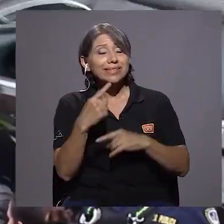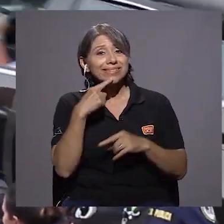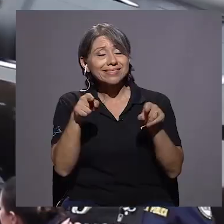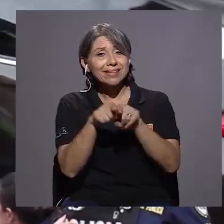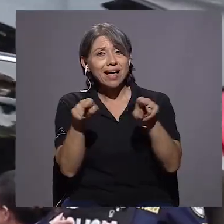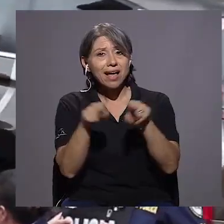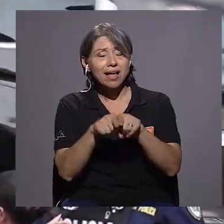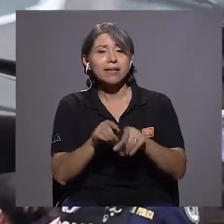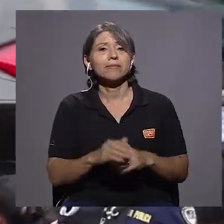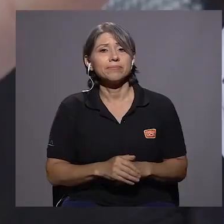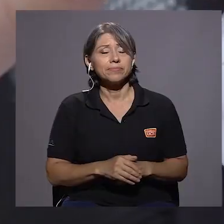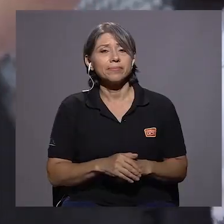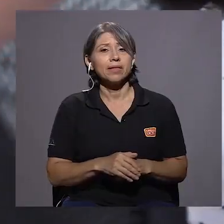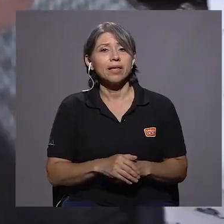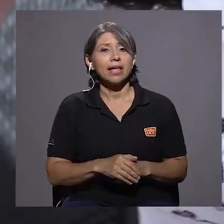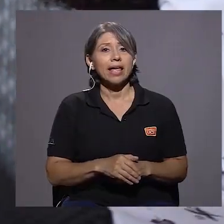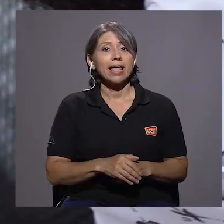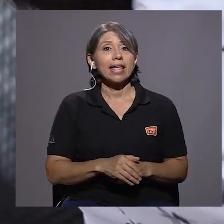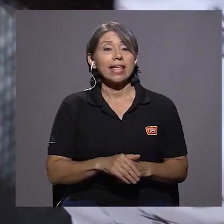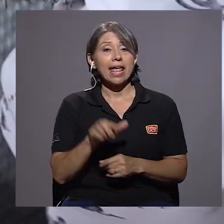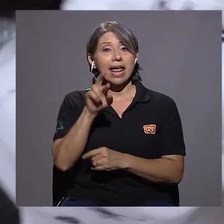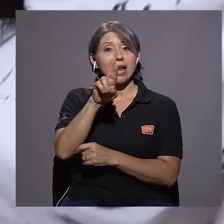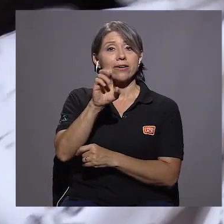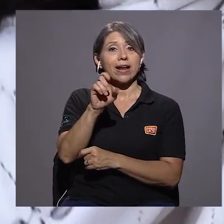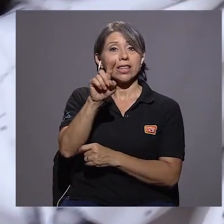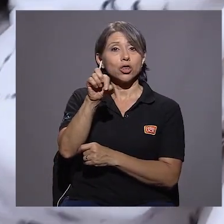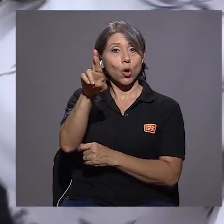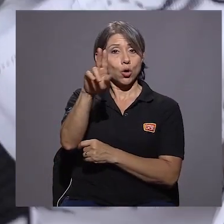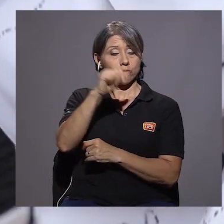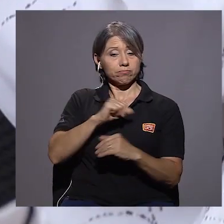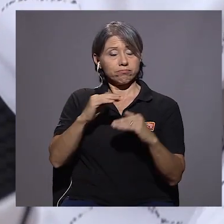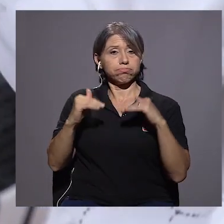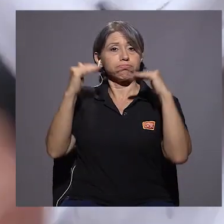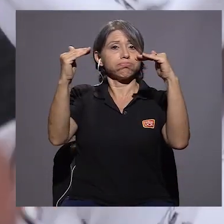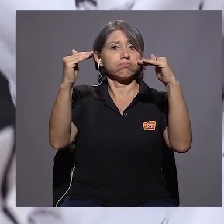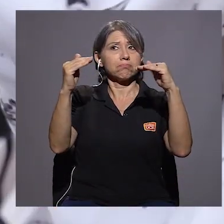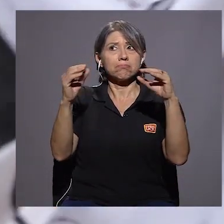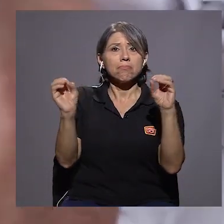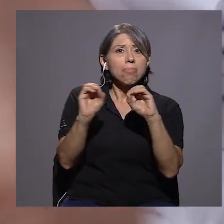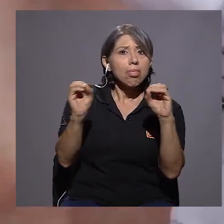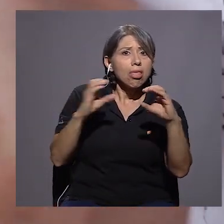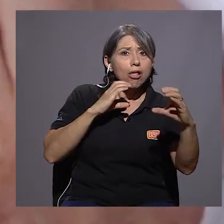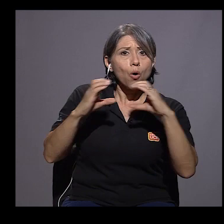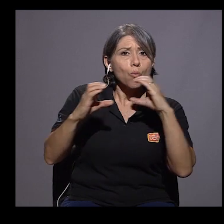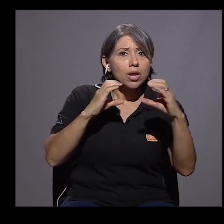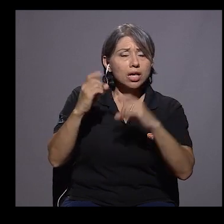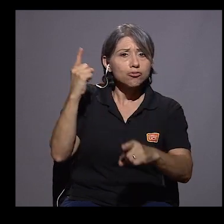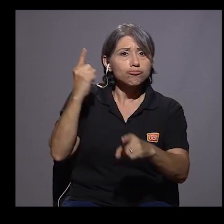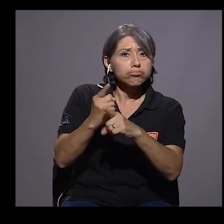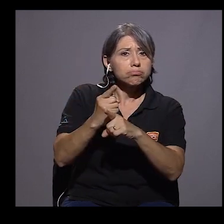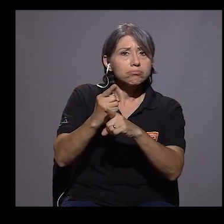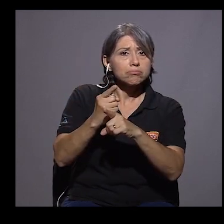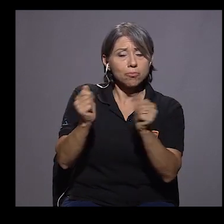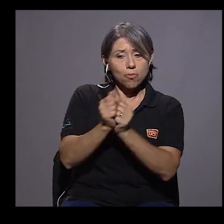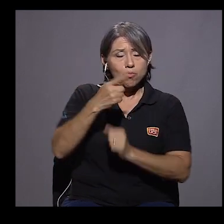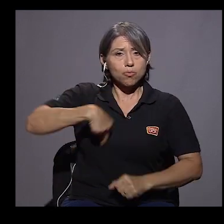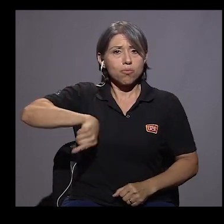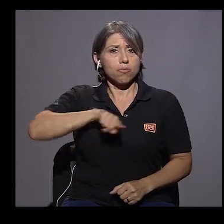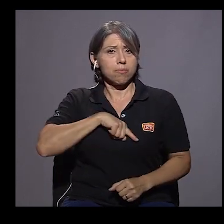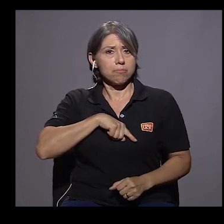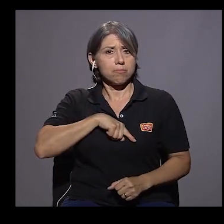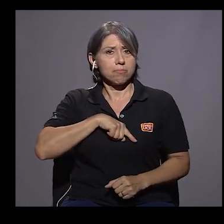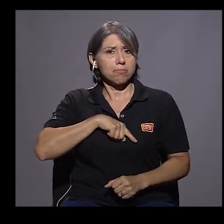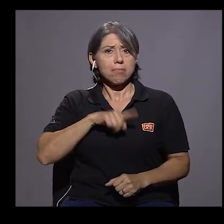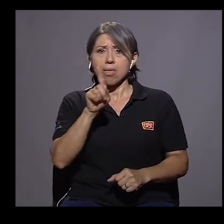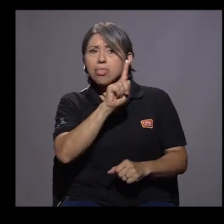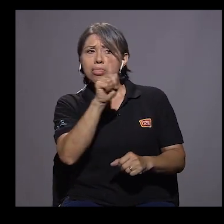Cabe destacar también que el rector básicamente no ha tenido una comunicación asertiva hacia